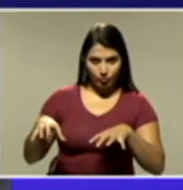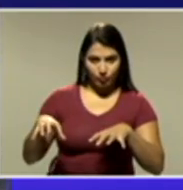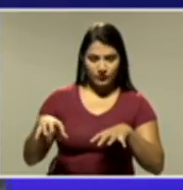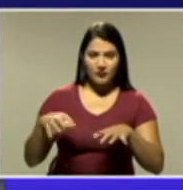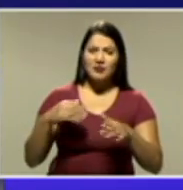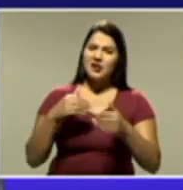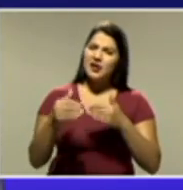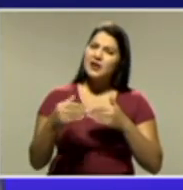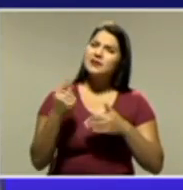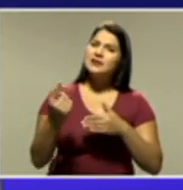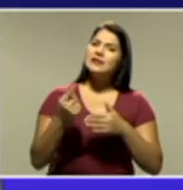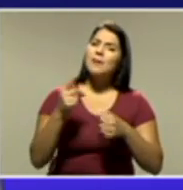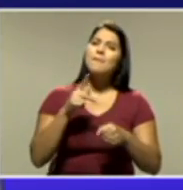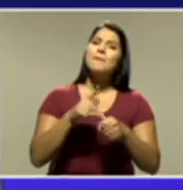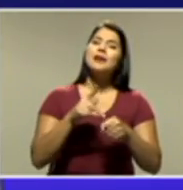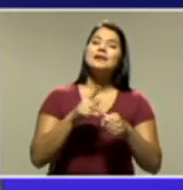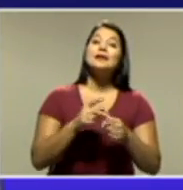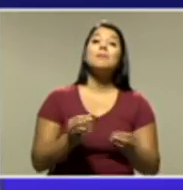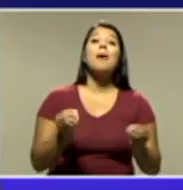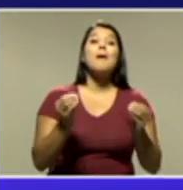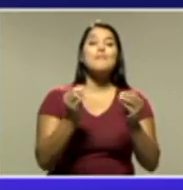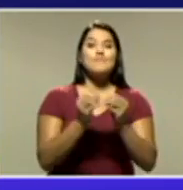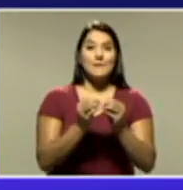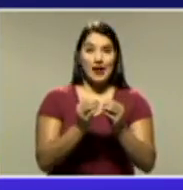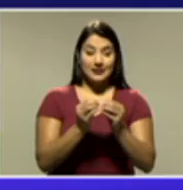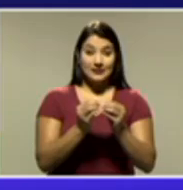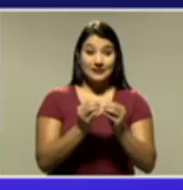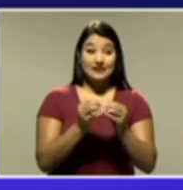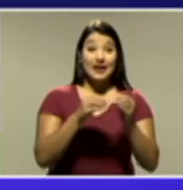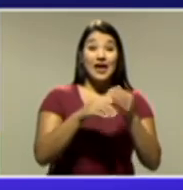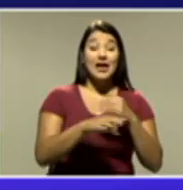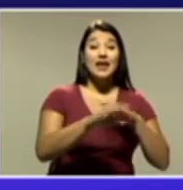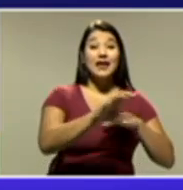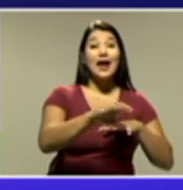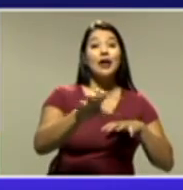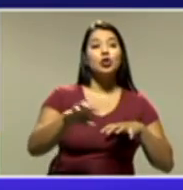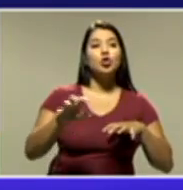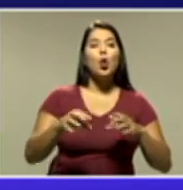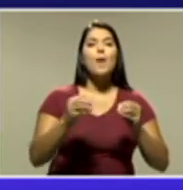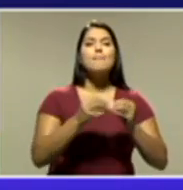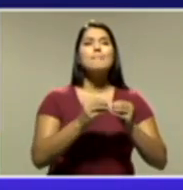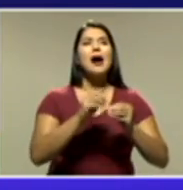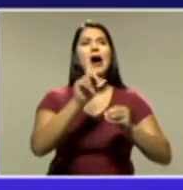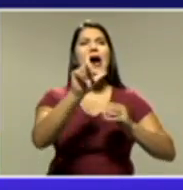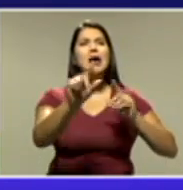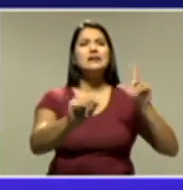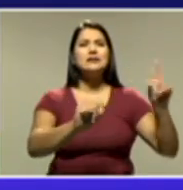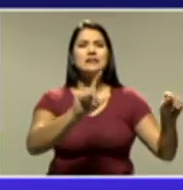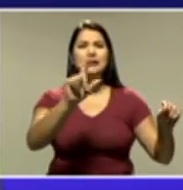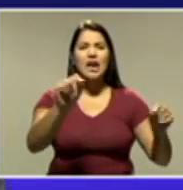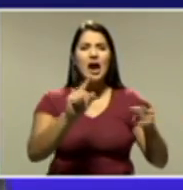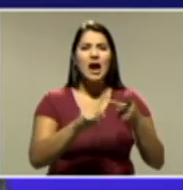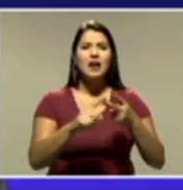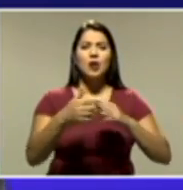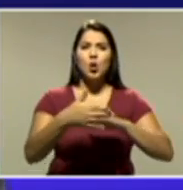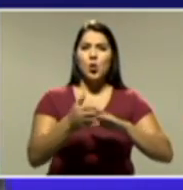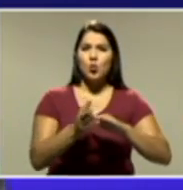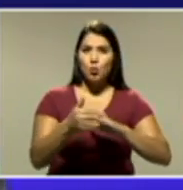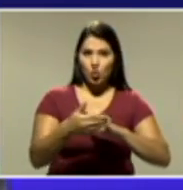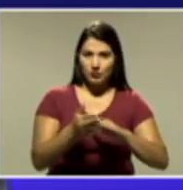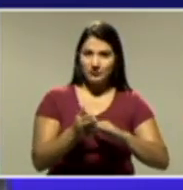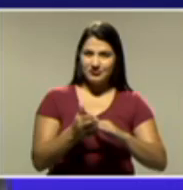más participativa la elección en los cantones más rurales, en las costas y en los litorales del